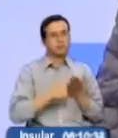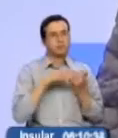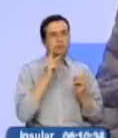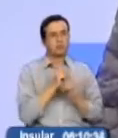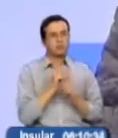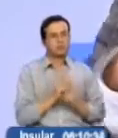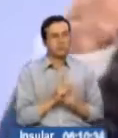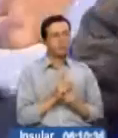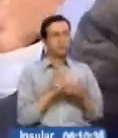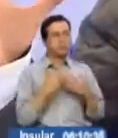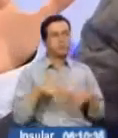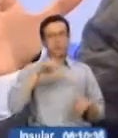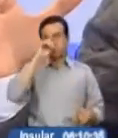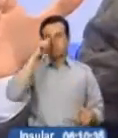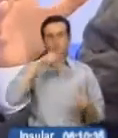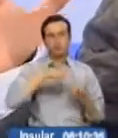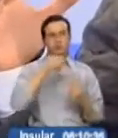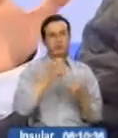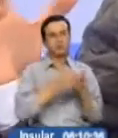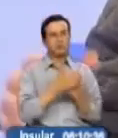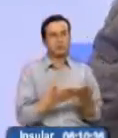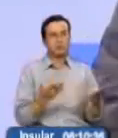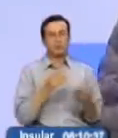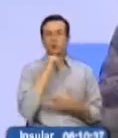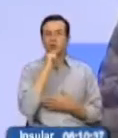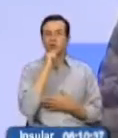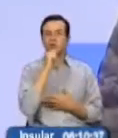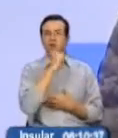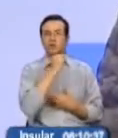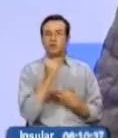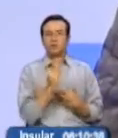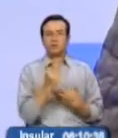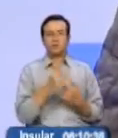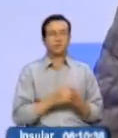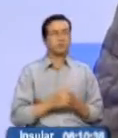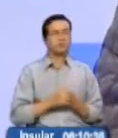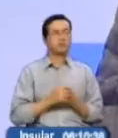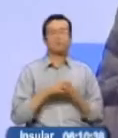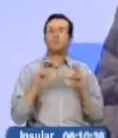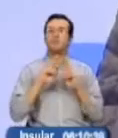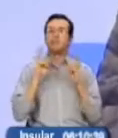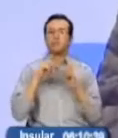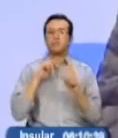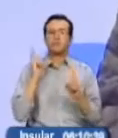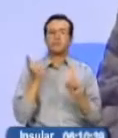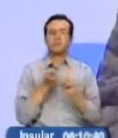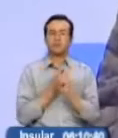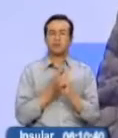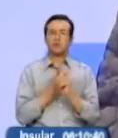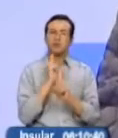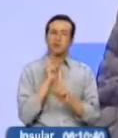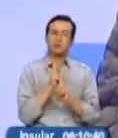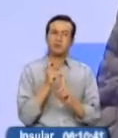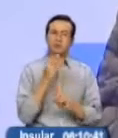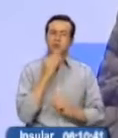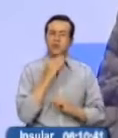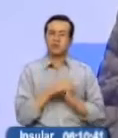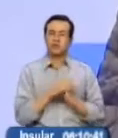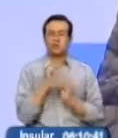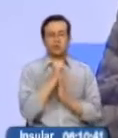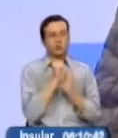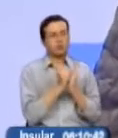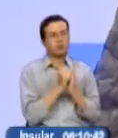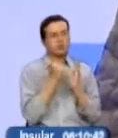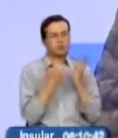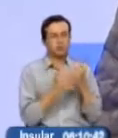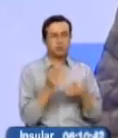estamos y hacia dónde tenemos que caminar, qué falta también por hacer, en el marco de un primer insumo de una agenda que